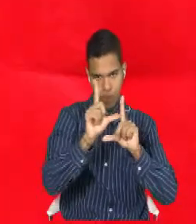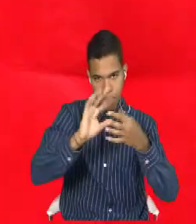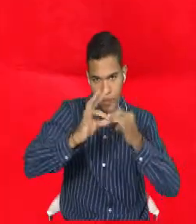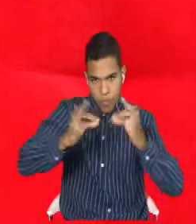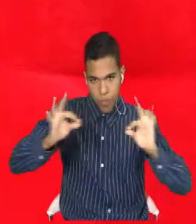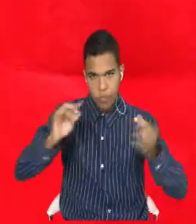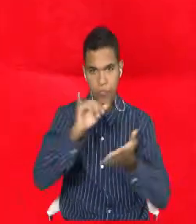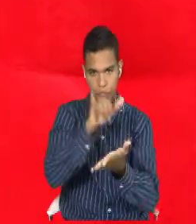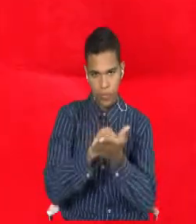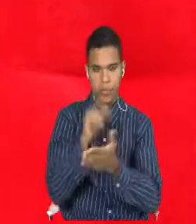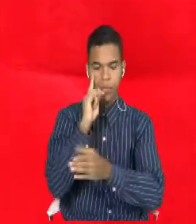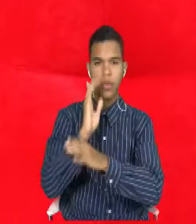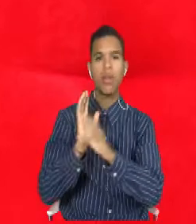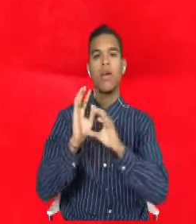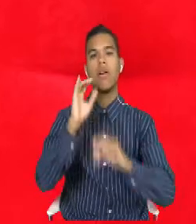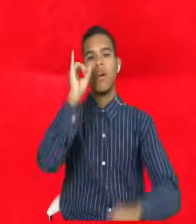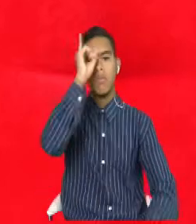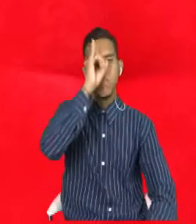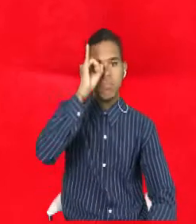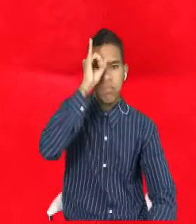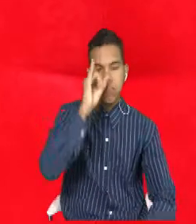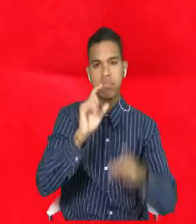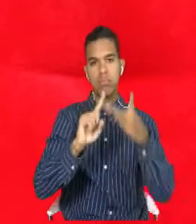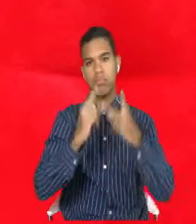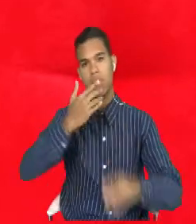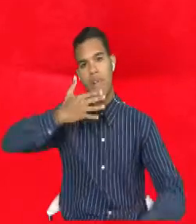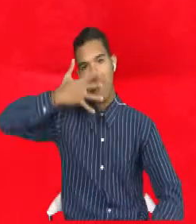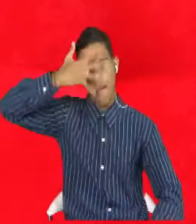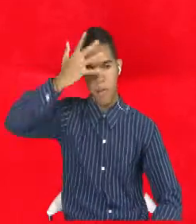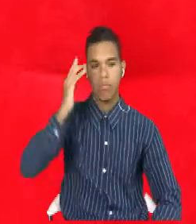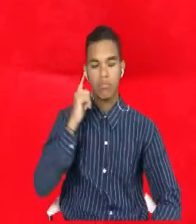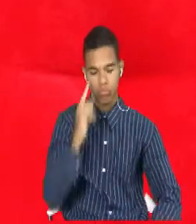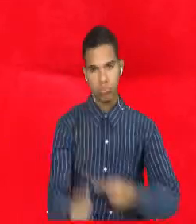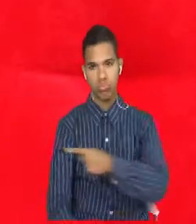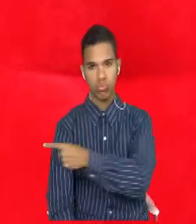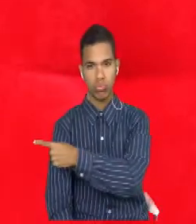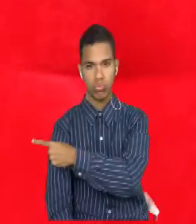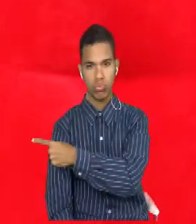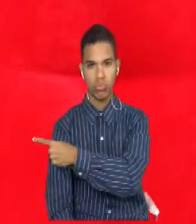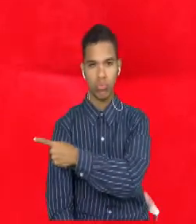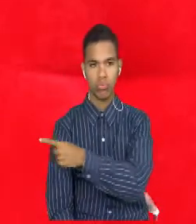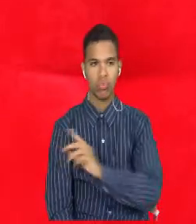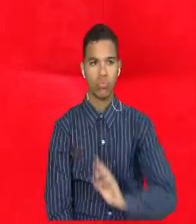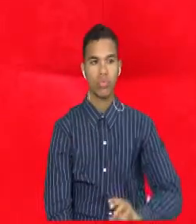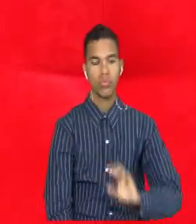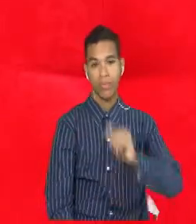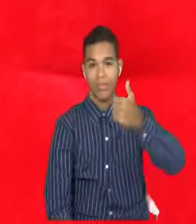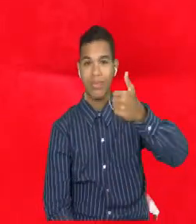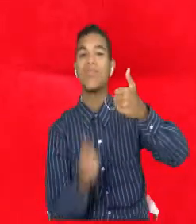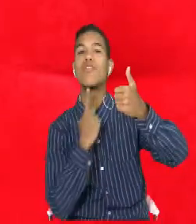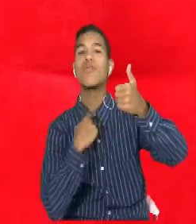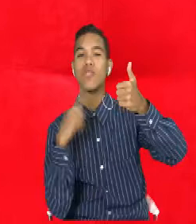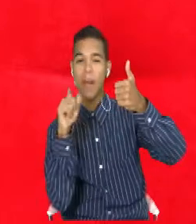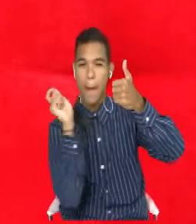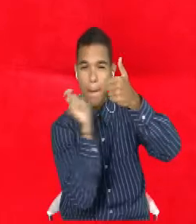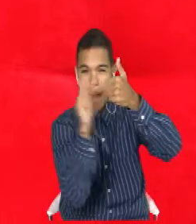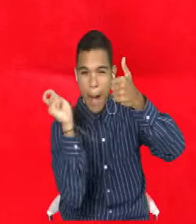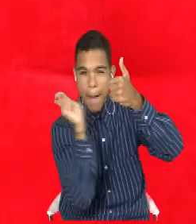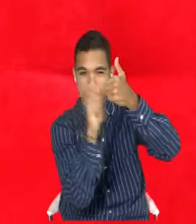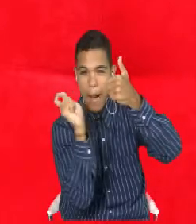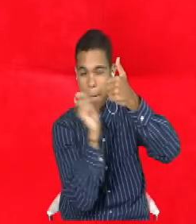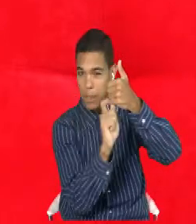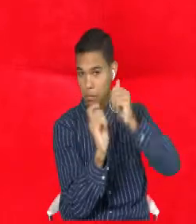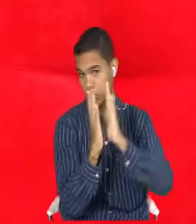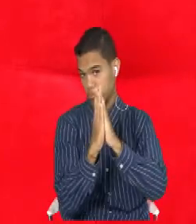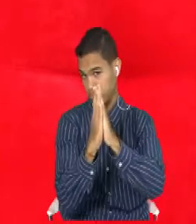como en Facebook. Los esperamos para que les den muchos me gustan a todos las posteas, pues todo lo que vayamos a postear allí en redes.